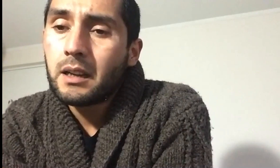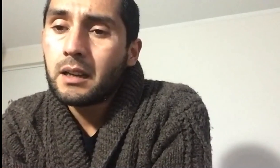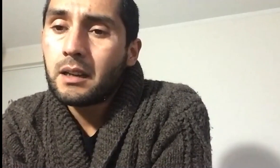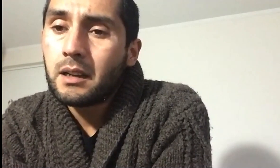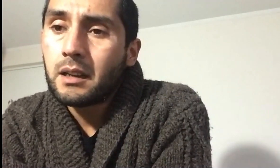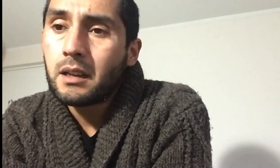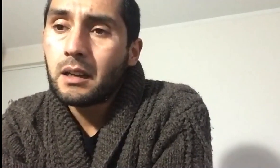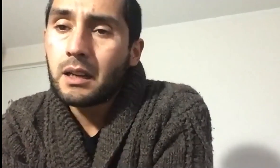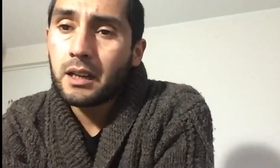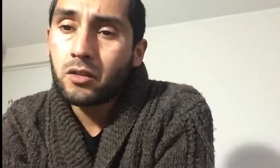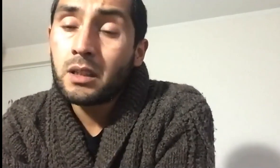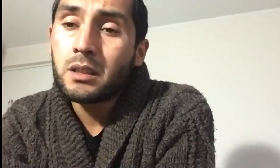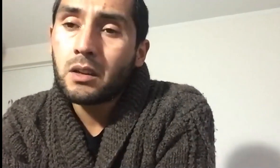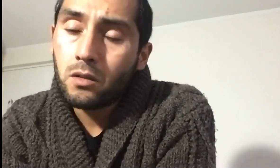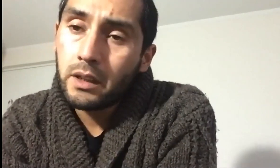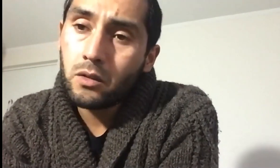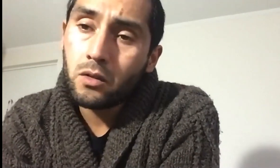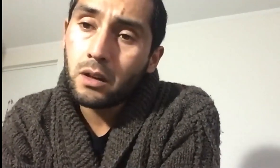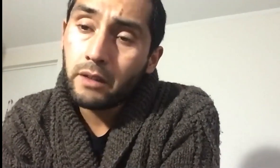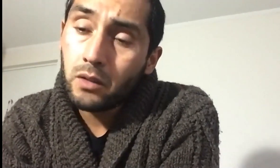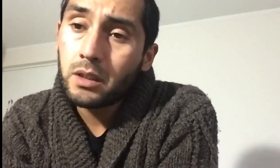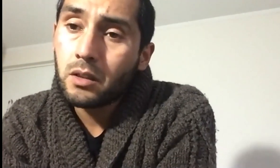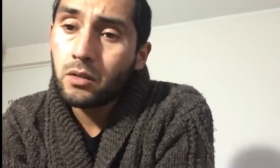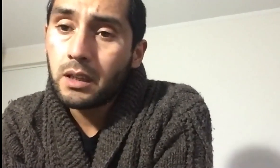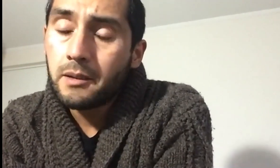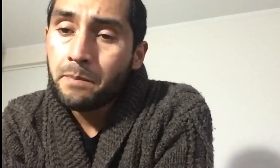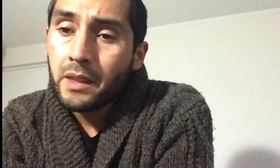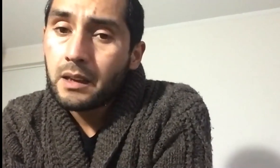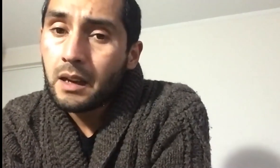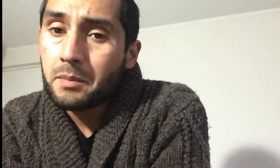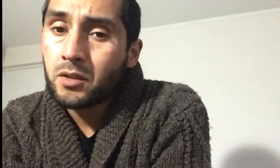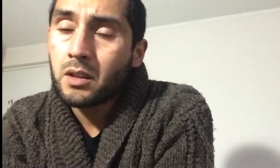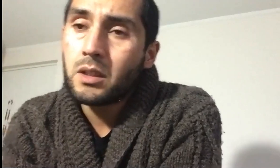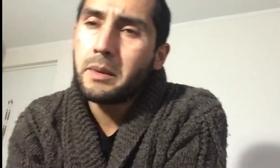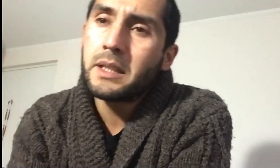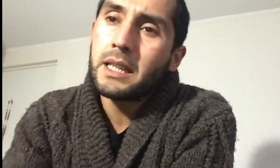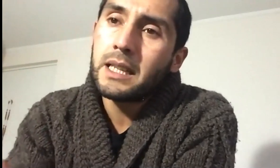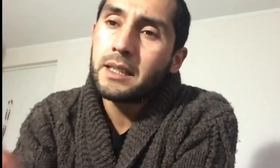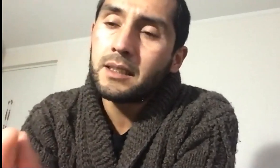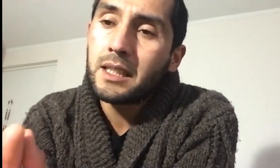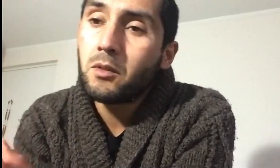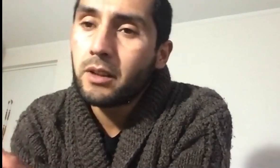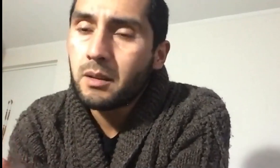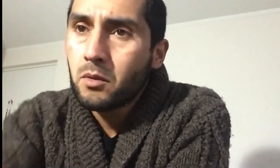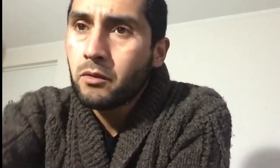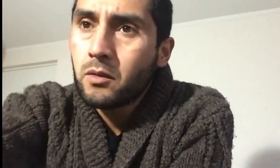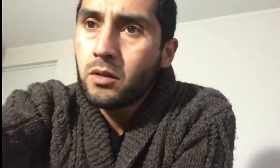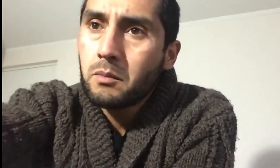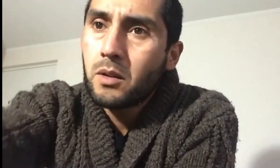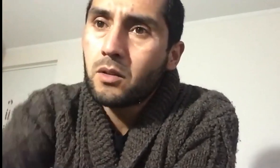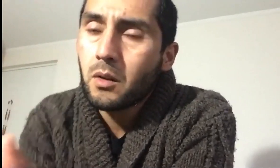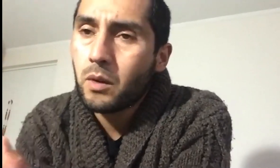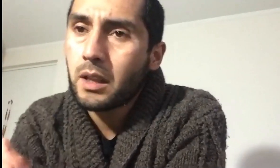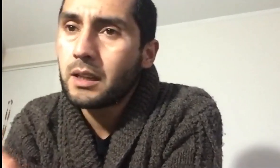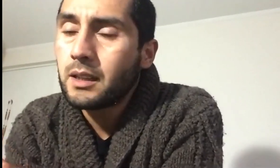significa la relación entre el COVID o coronavirus, ¿cierto? Y las personas con demencia. Y así que si se me olvidan, por favor